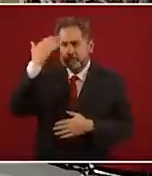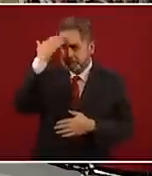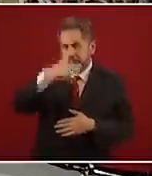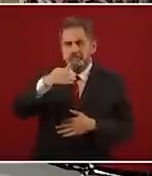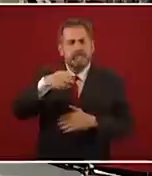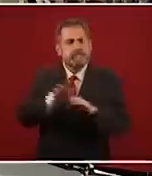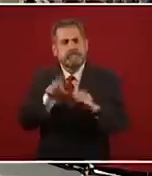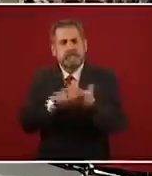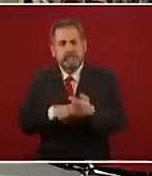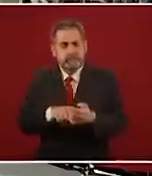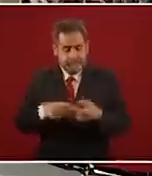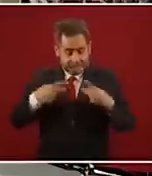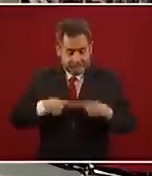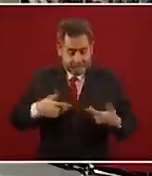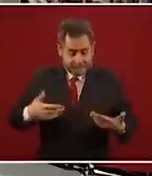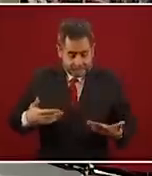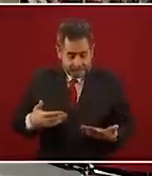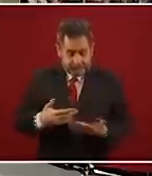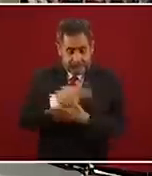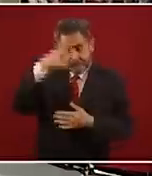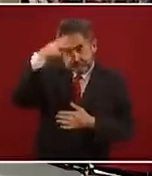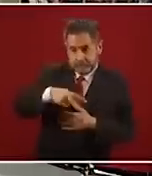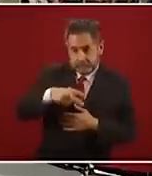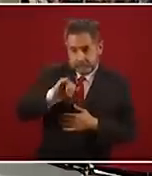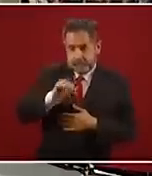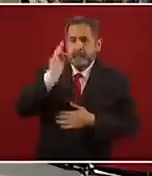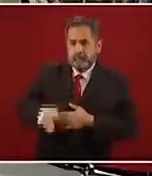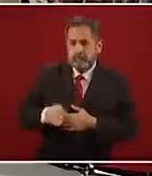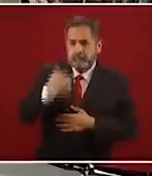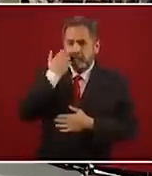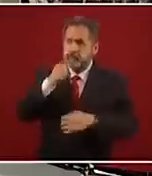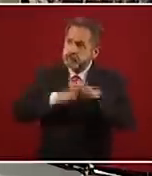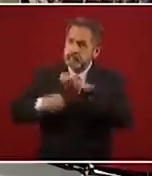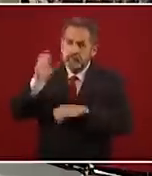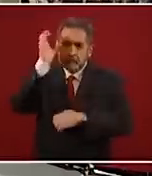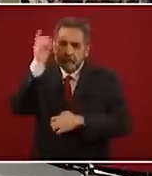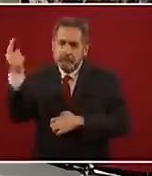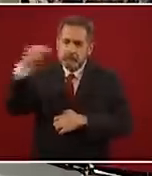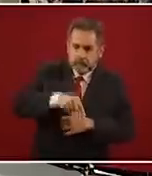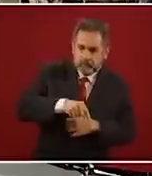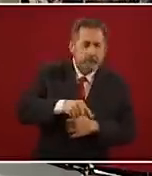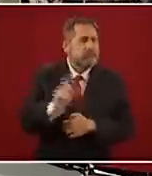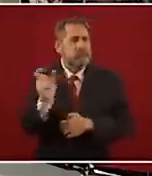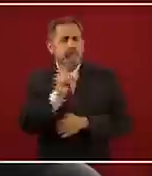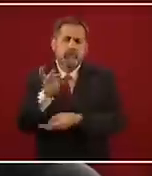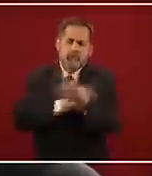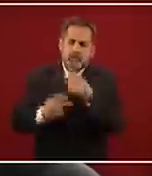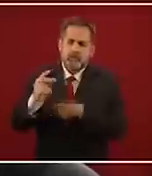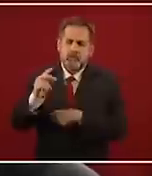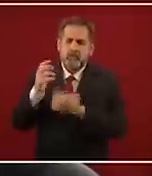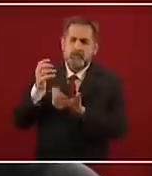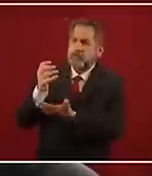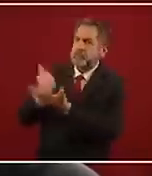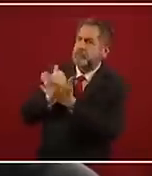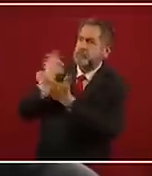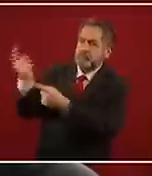puntualización sobre este mexicano que aceptó la ayuda de la embajada de nuestro país, ¿cuándo estaría de regreso en nuestro